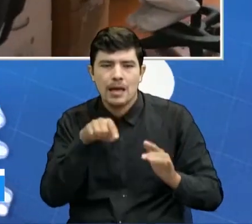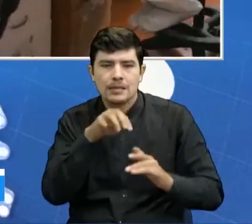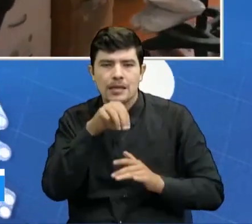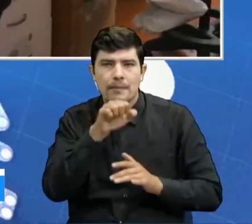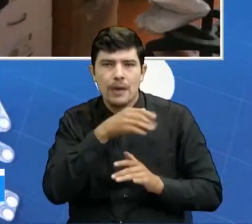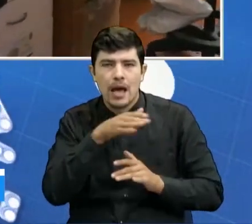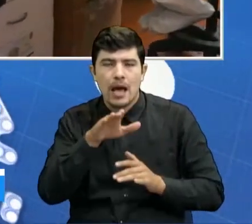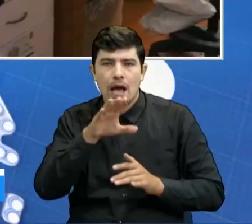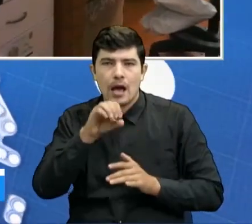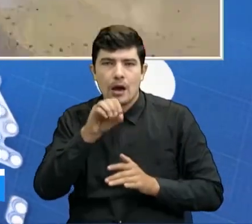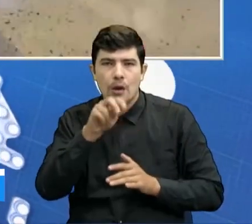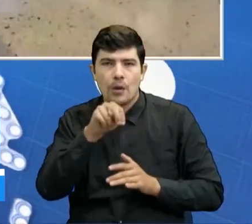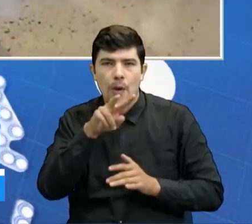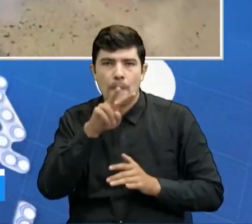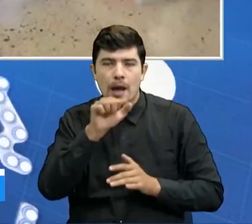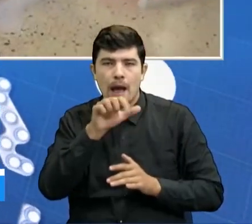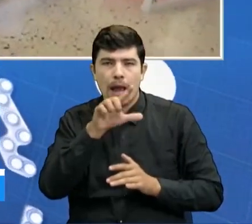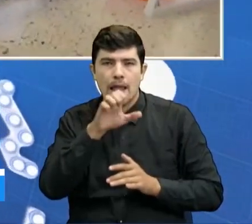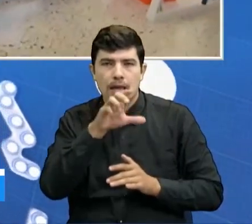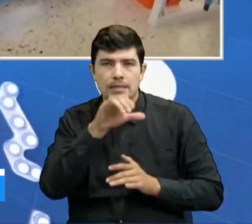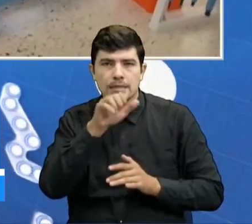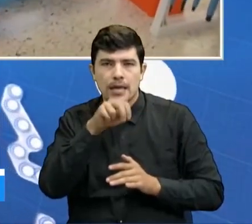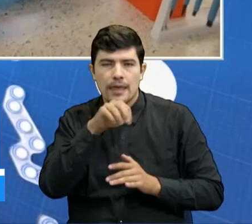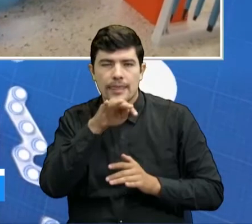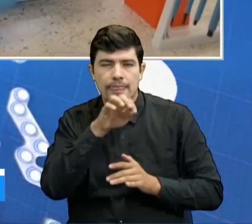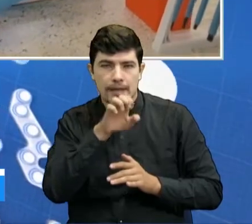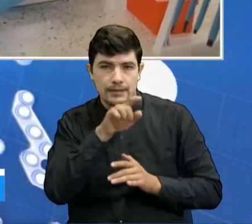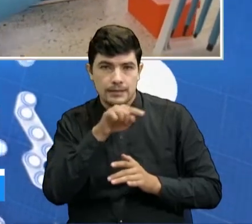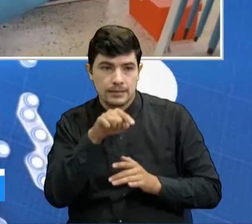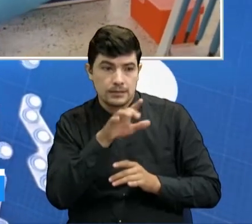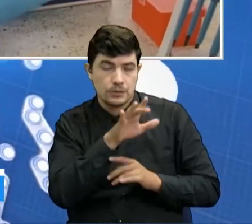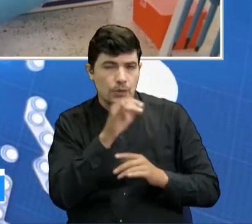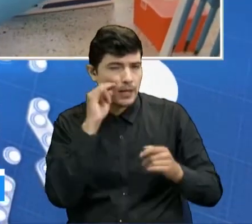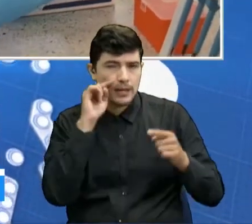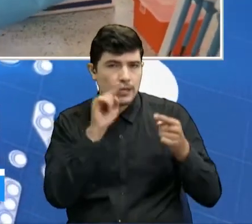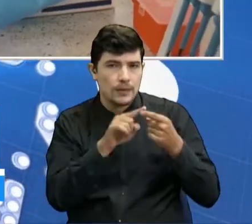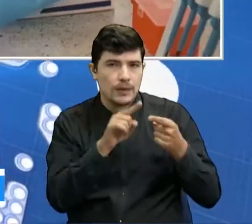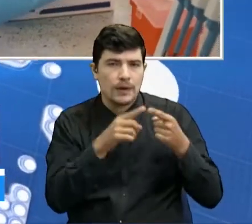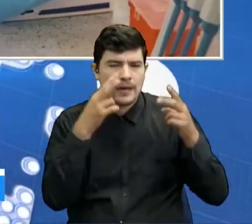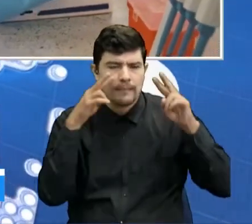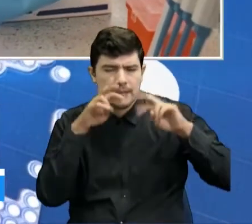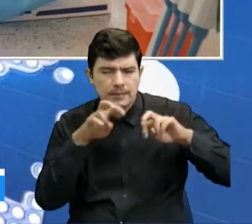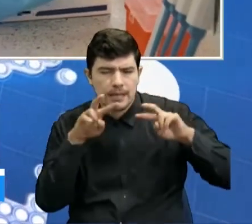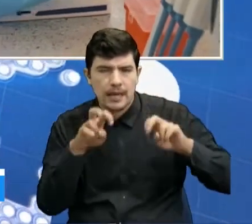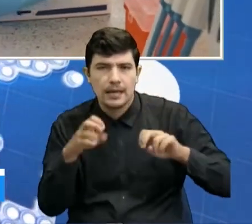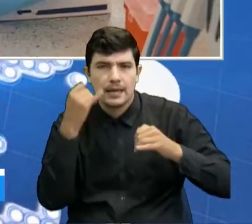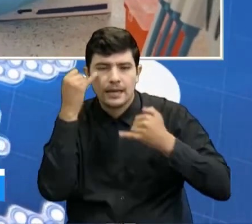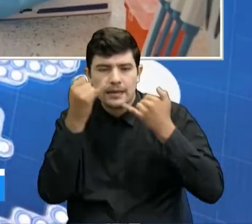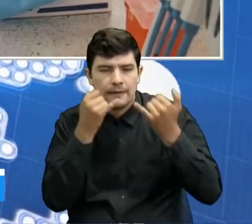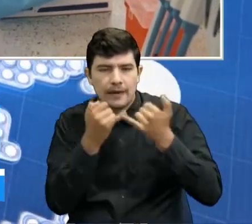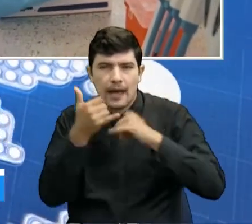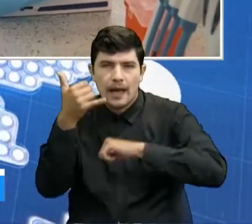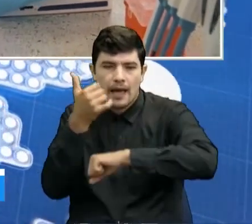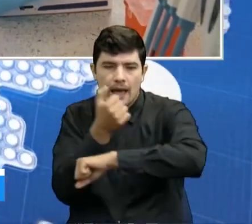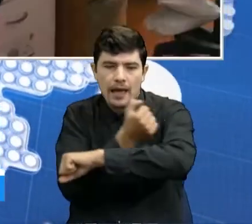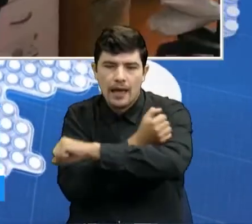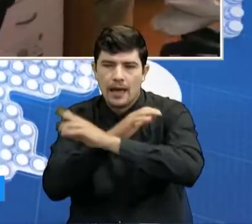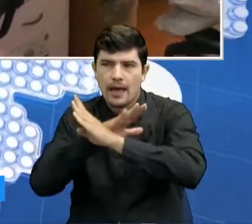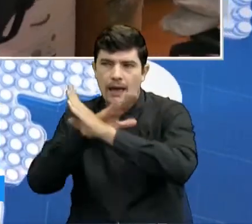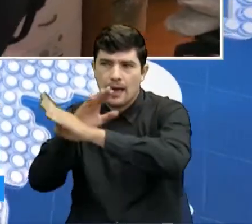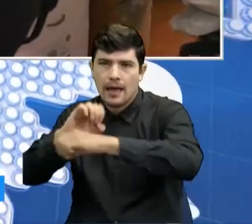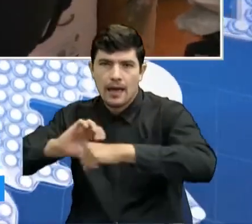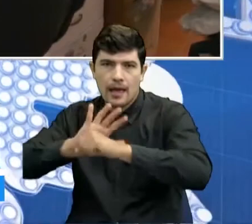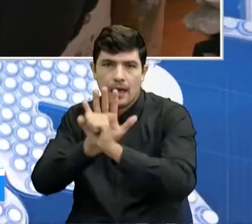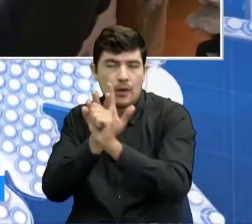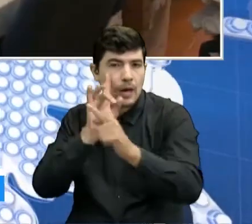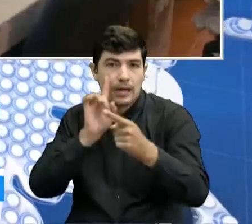Denominamos este procedimiento microvacuna COVID-19 porque lo que buscamos es utilizar